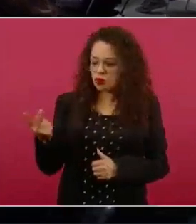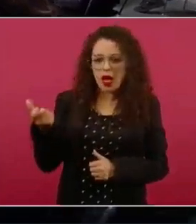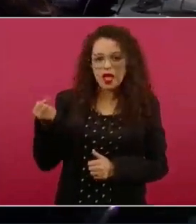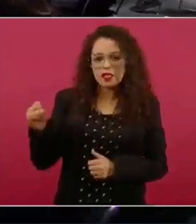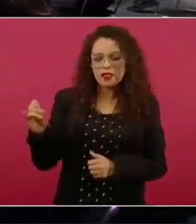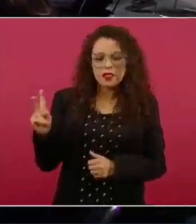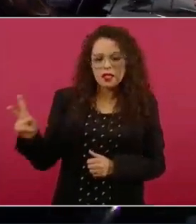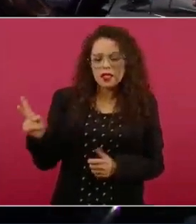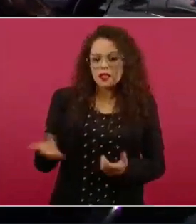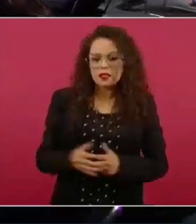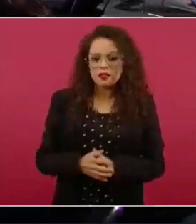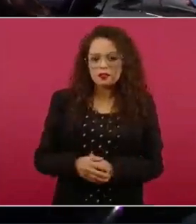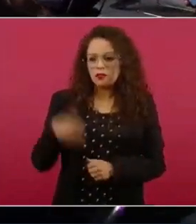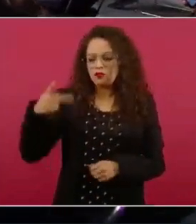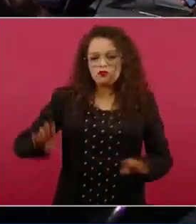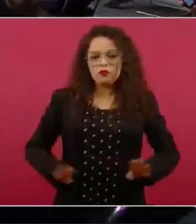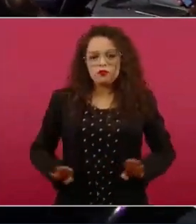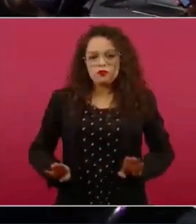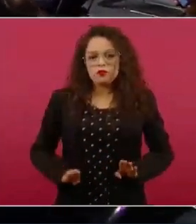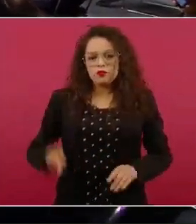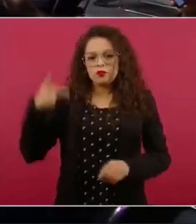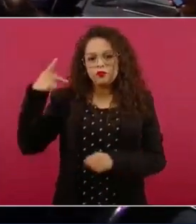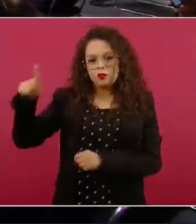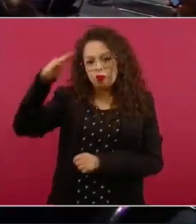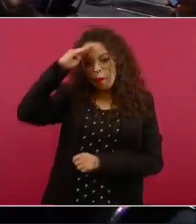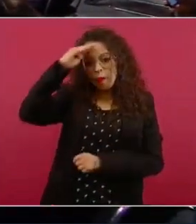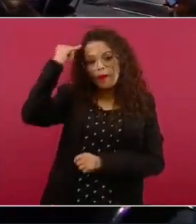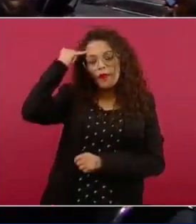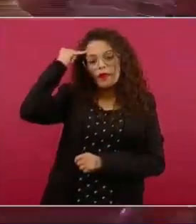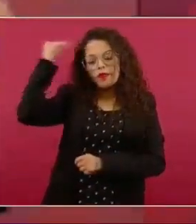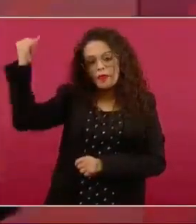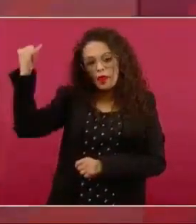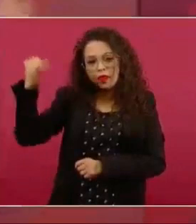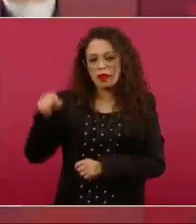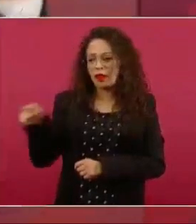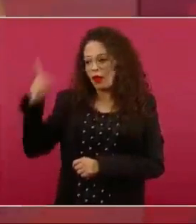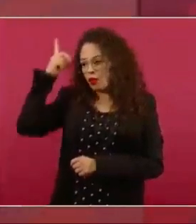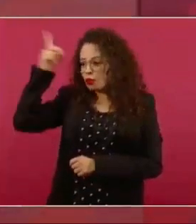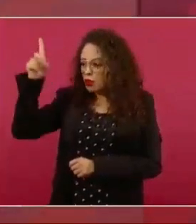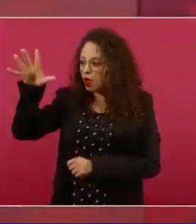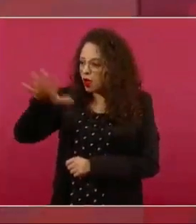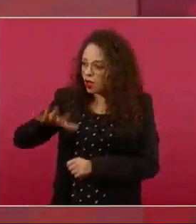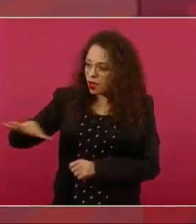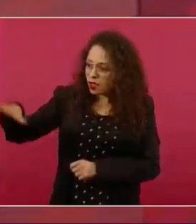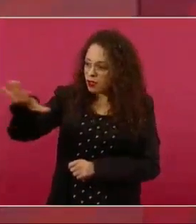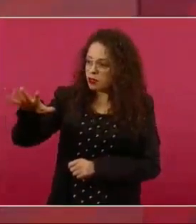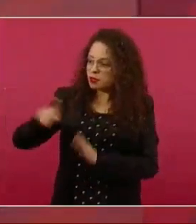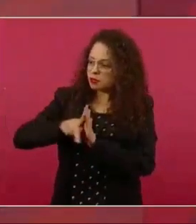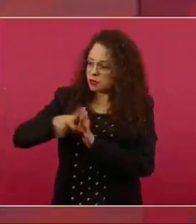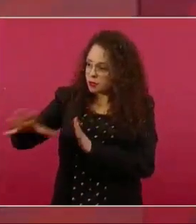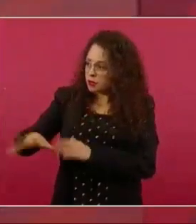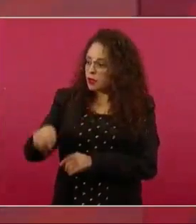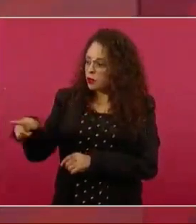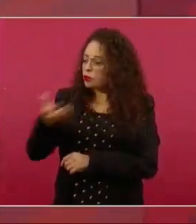a lo que piensan sus dueños y a lo que han hecho siempre.